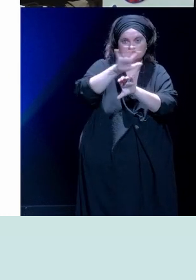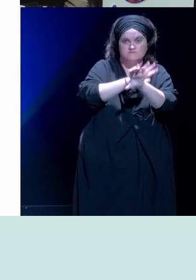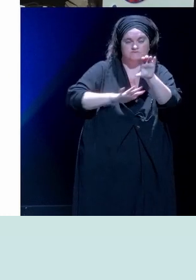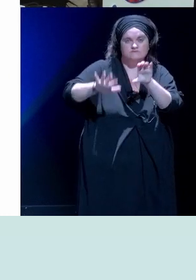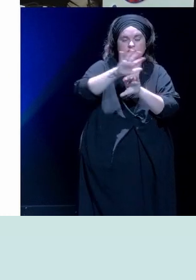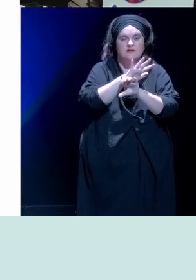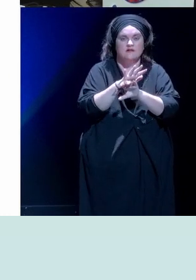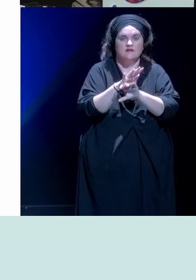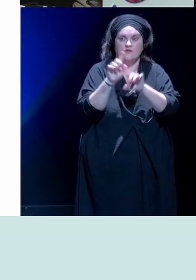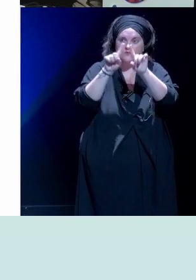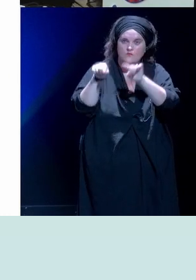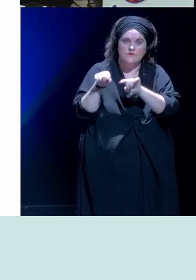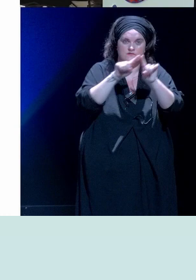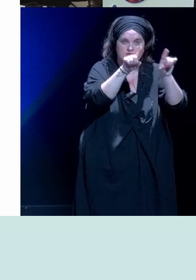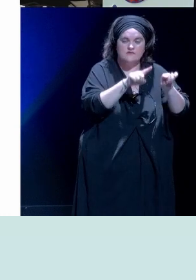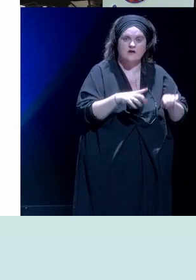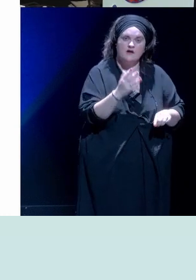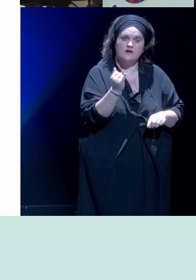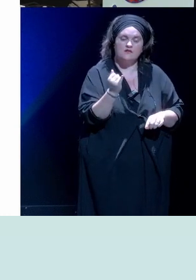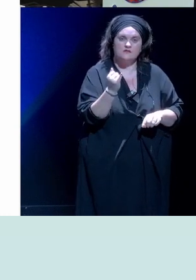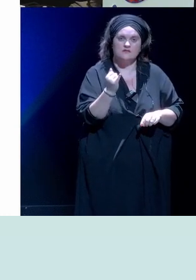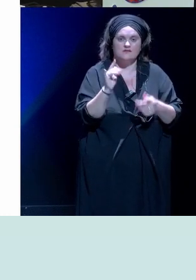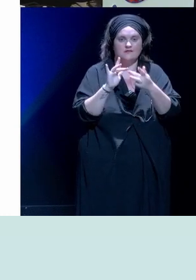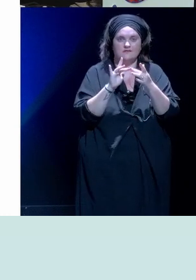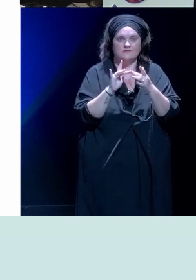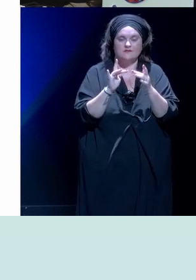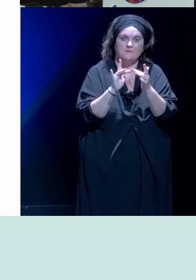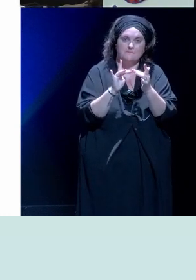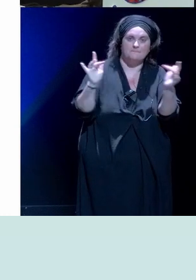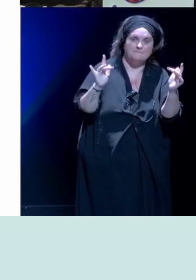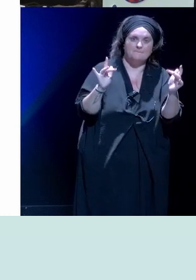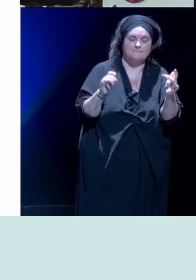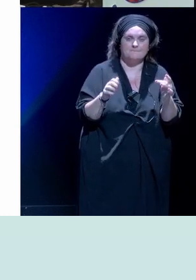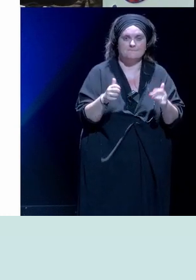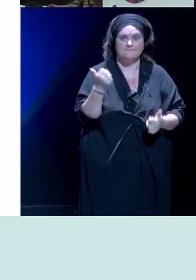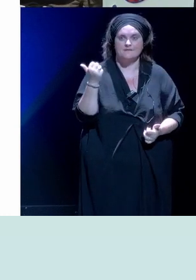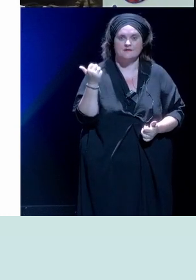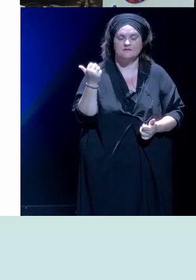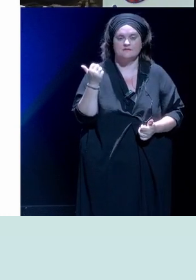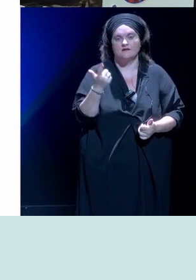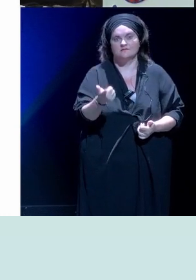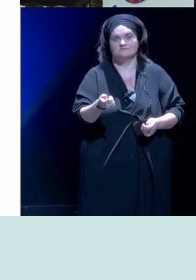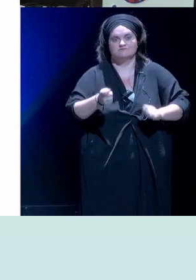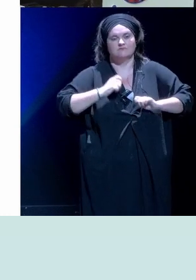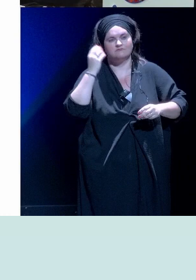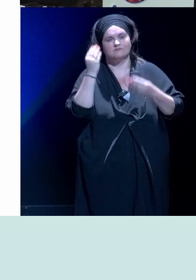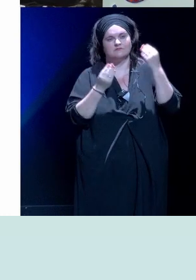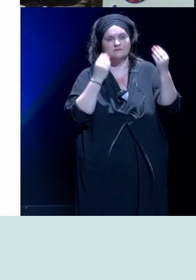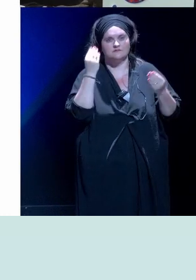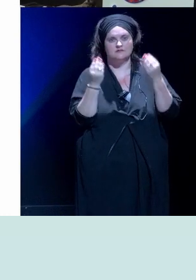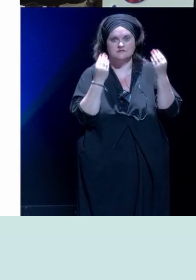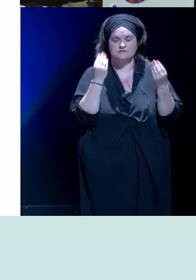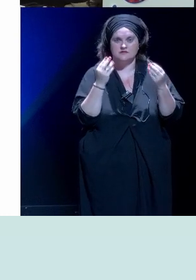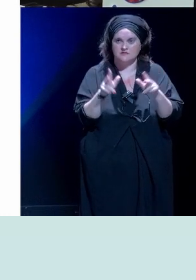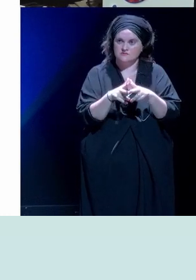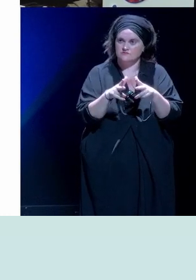que están menos conectados que el resto. Y esto nos hace pensar en un principio que observamos en todas